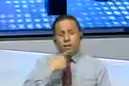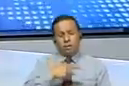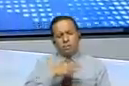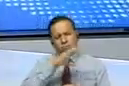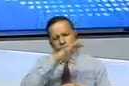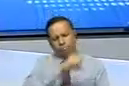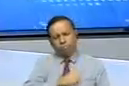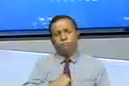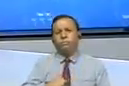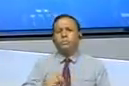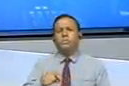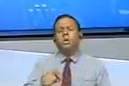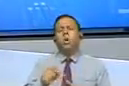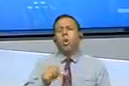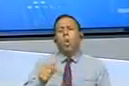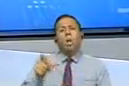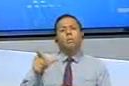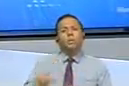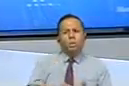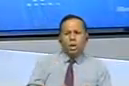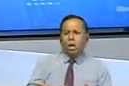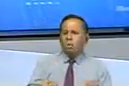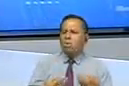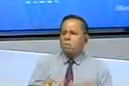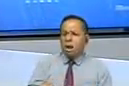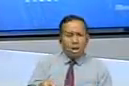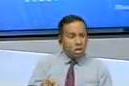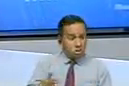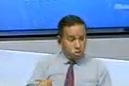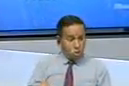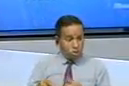de robar el celular a un pasajero de la Ecovía.